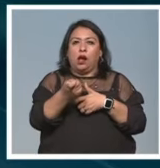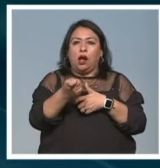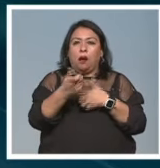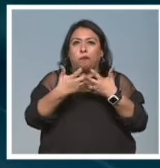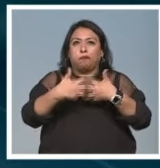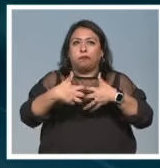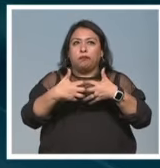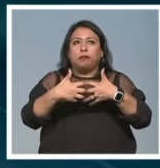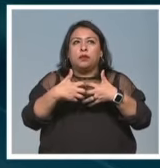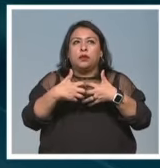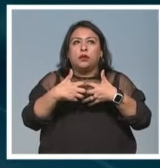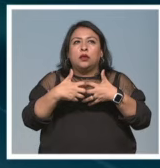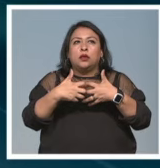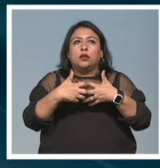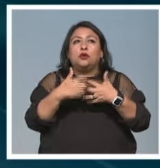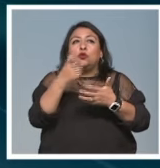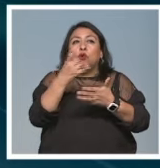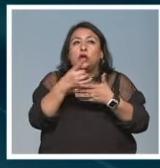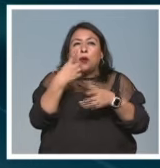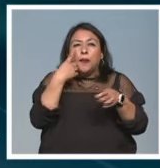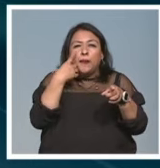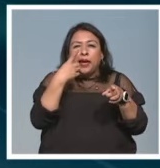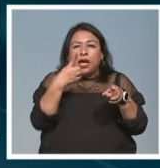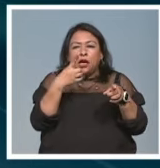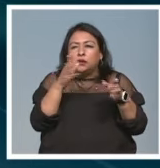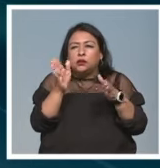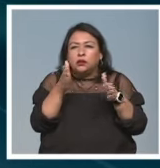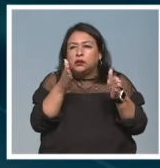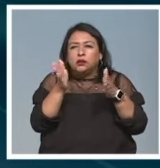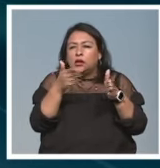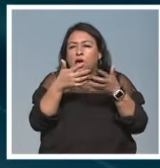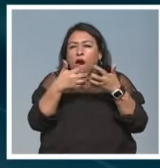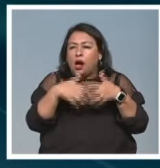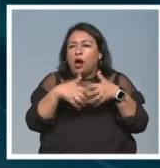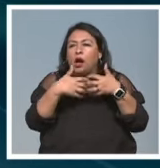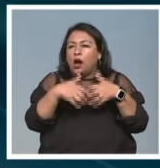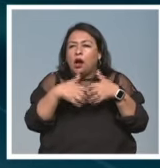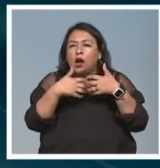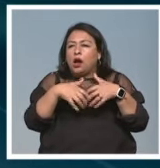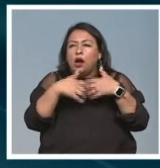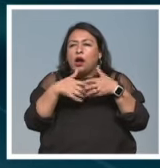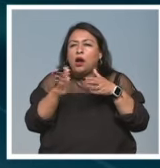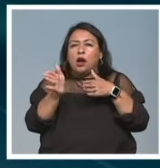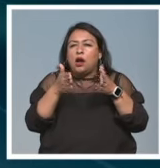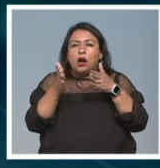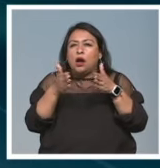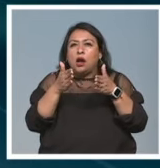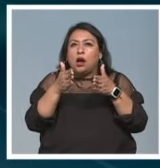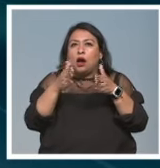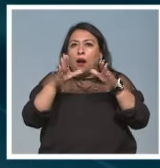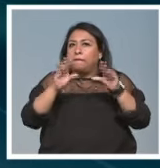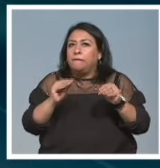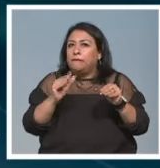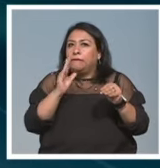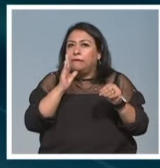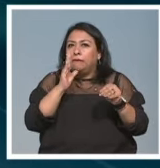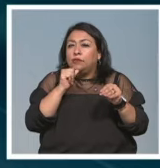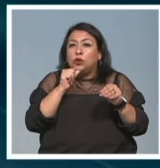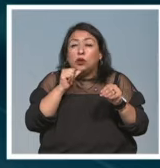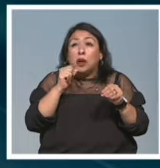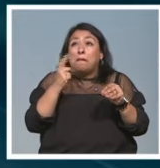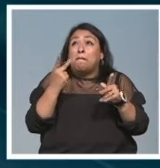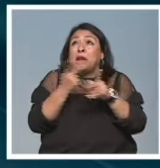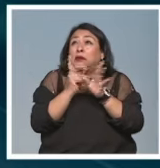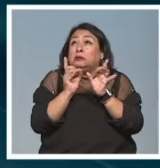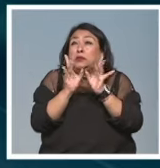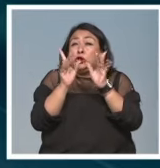ver como espectador, solo la puedes ver trabajar y trabajar y no se va a apagar. Pase lo